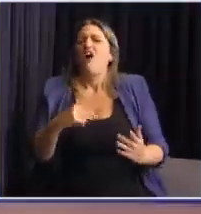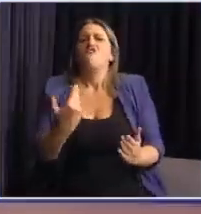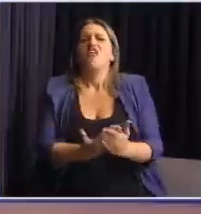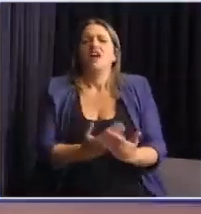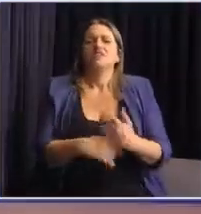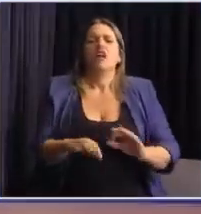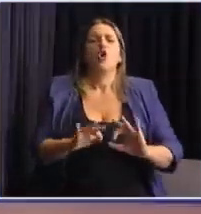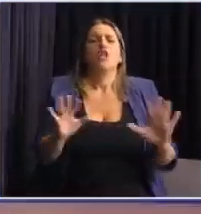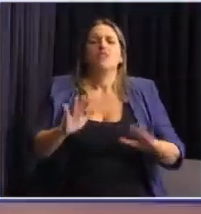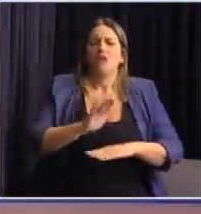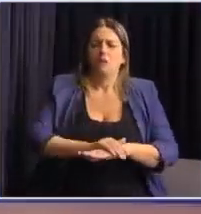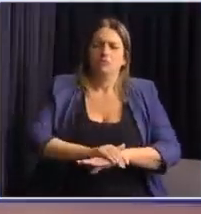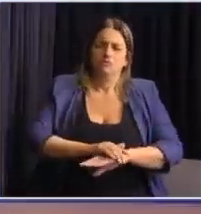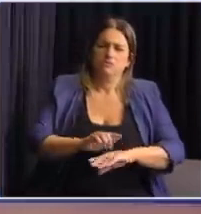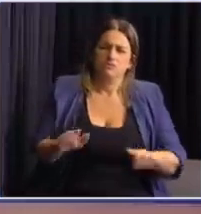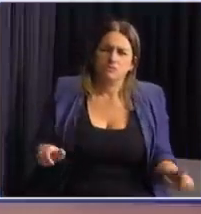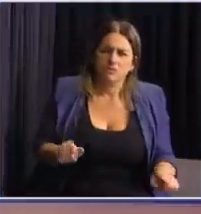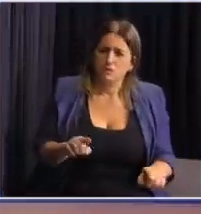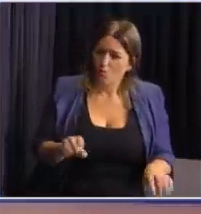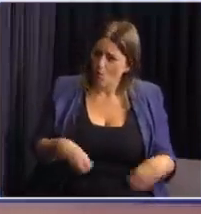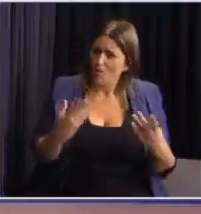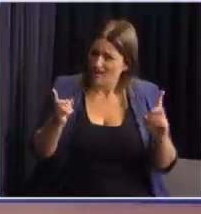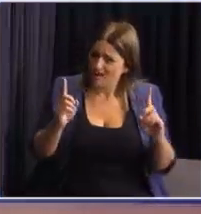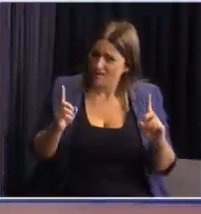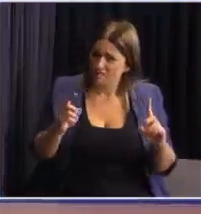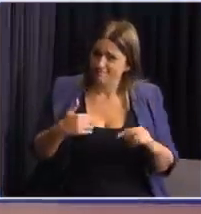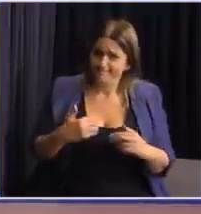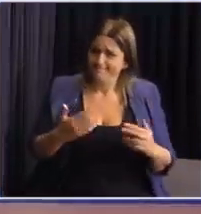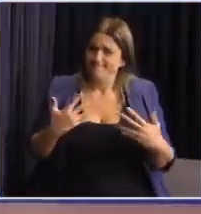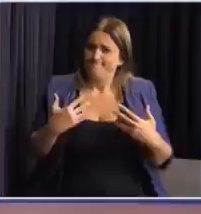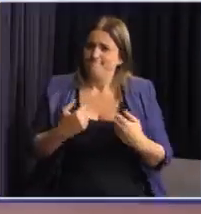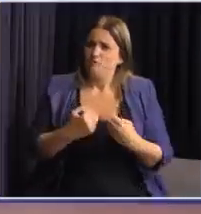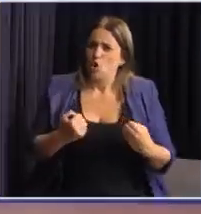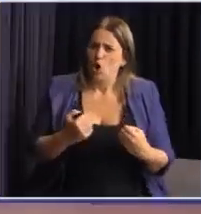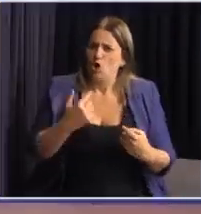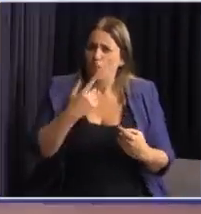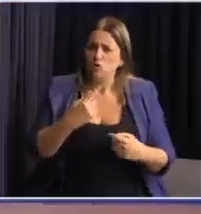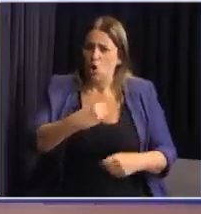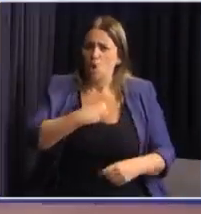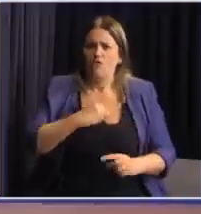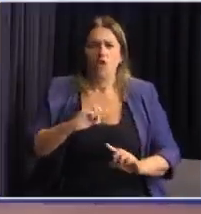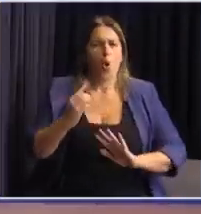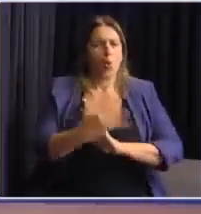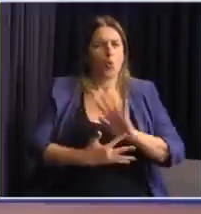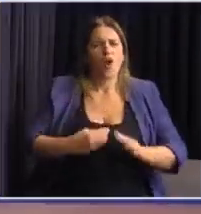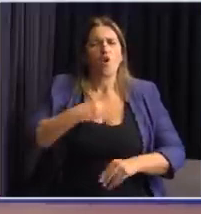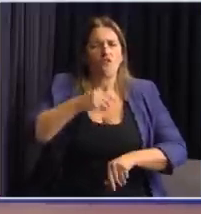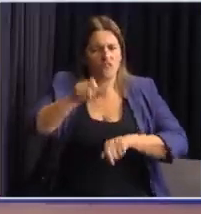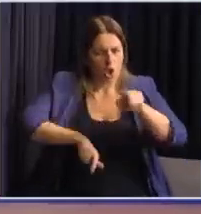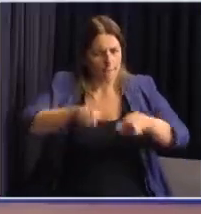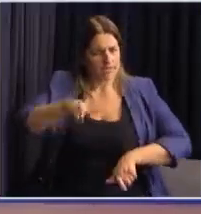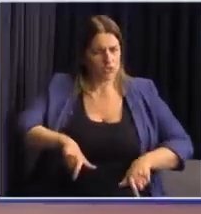la libertad responsable, fracasamos con somos sociedad. Es grave decir eso. Yo no me atrevería tanto, entre otras cosas, porque confío en mi país y confío en mi gente.